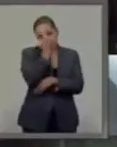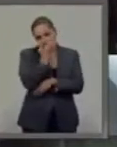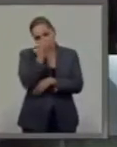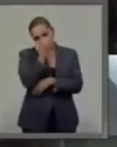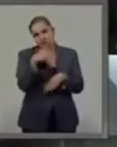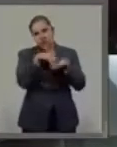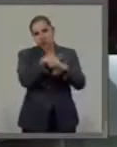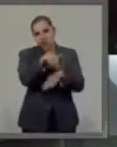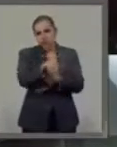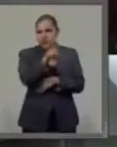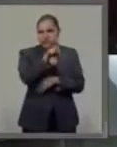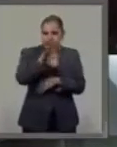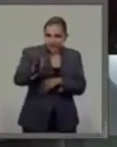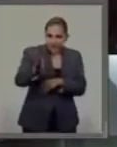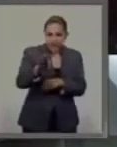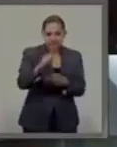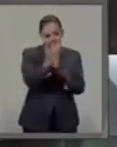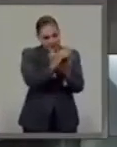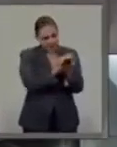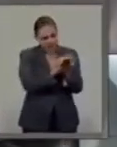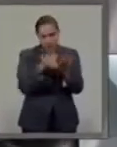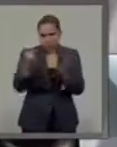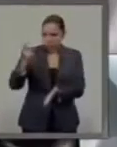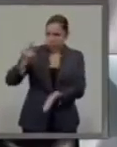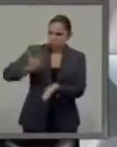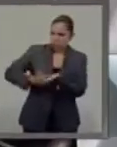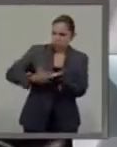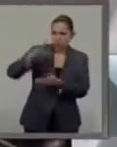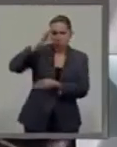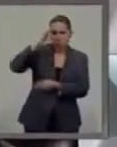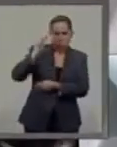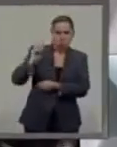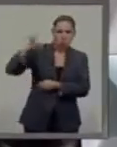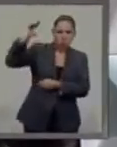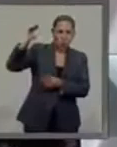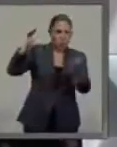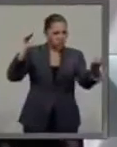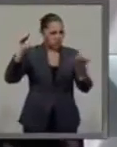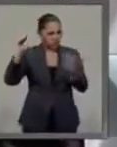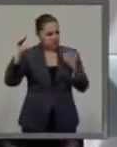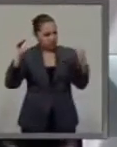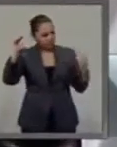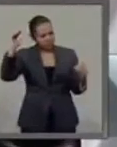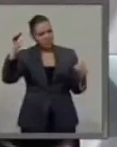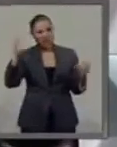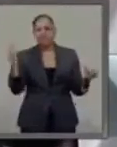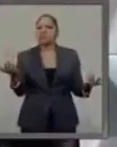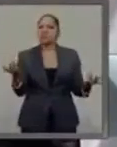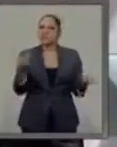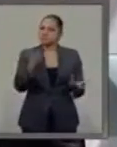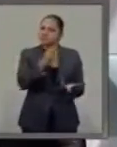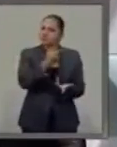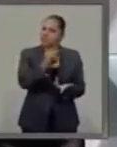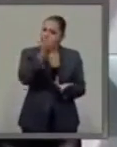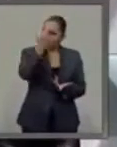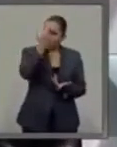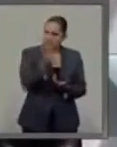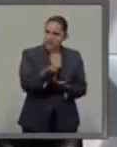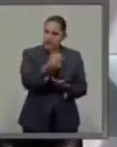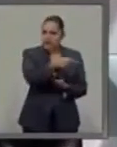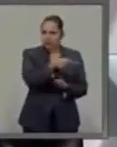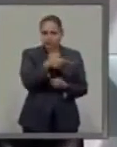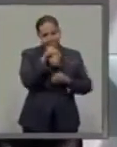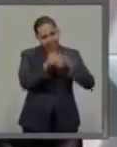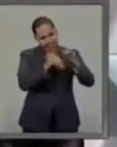el aumento desmesurado de las multas, tenemos que la duda razonable que esta declaratoria de paso adelanta